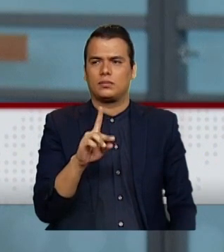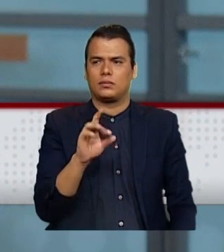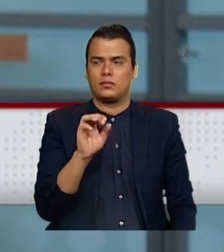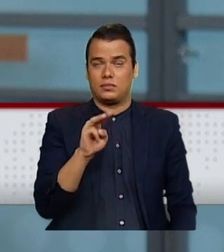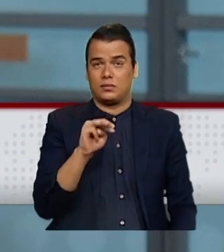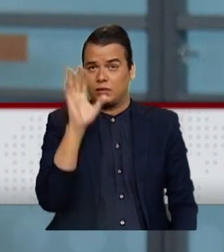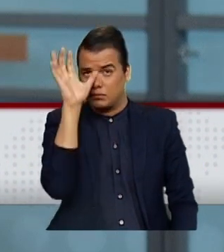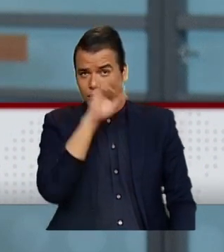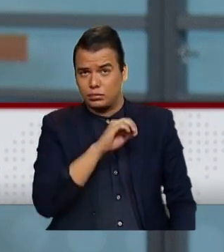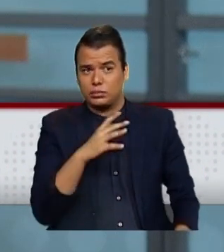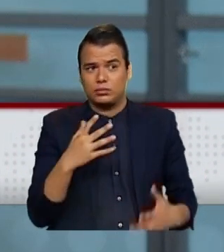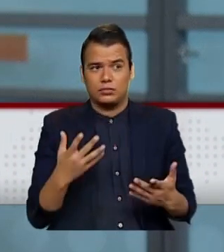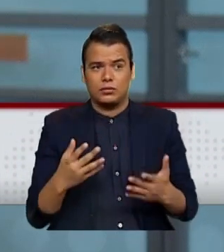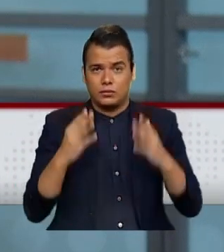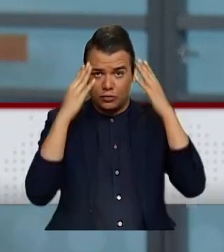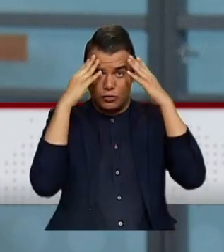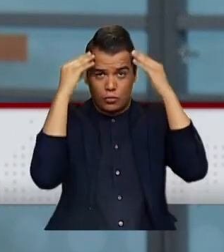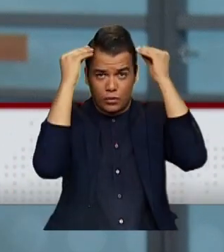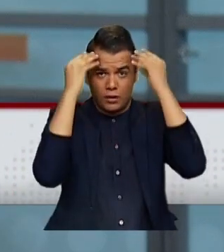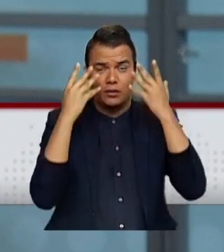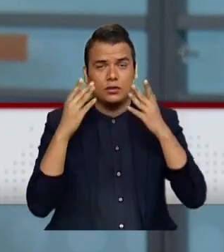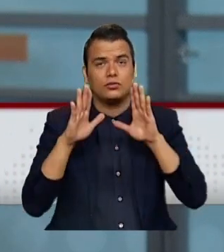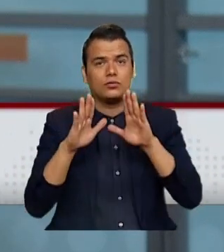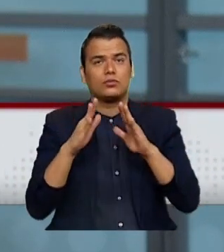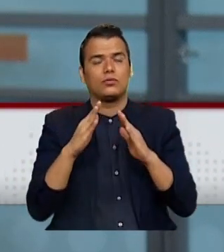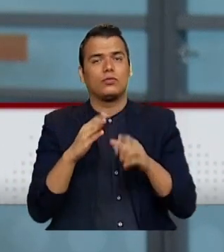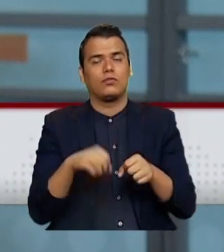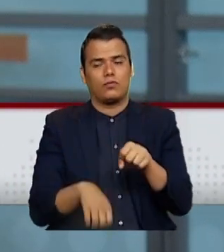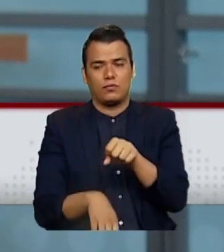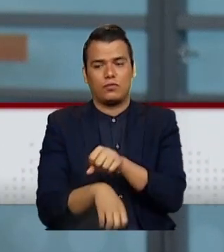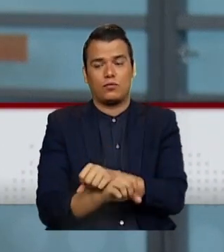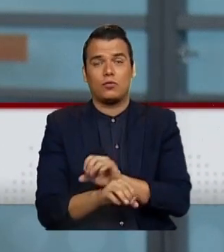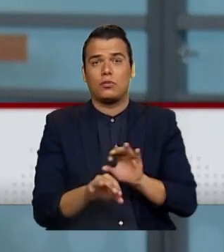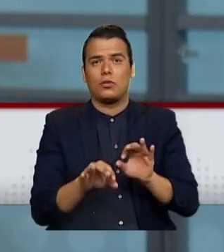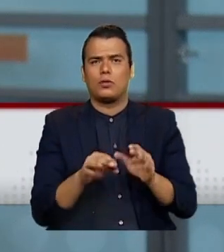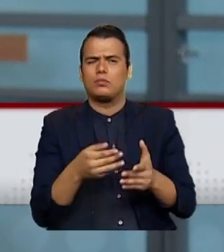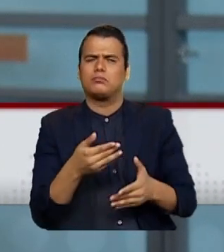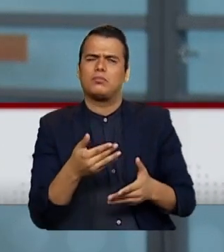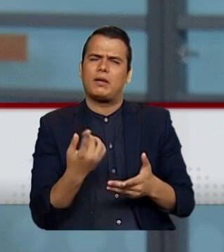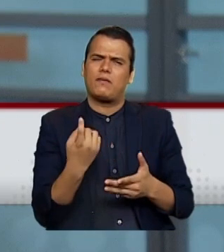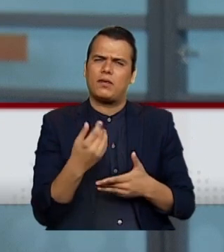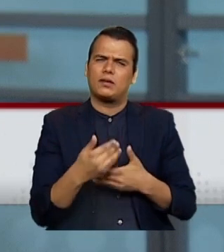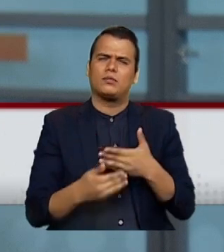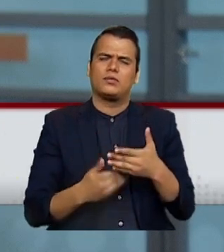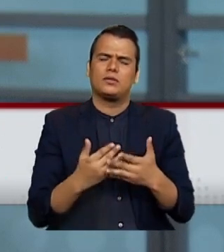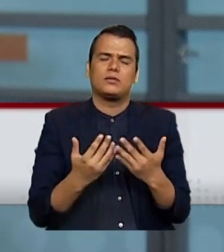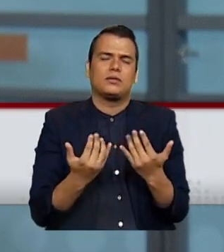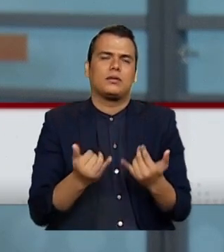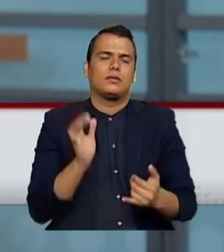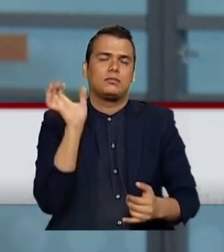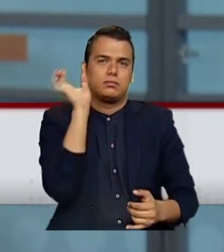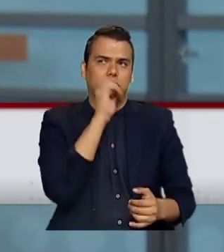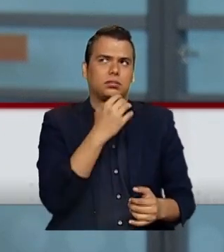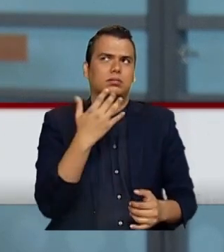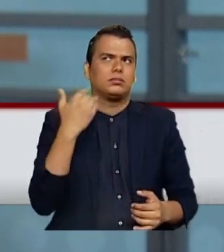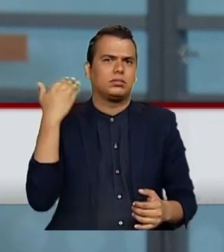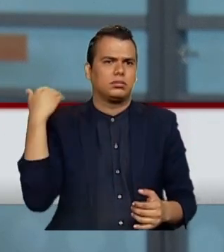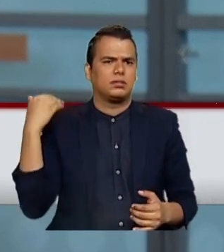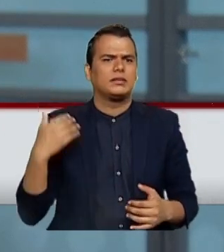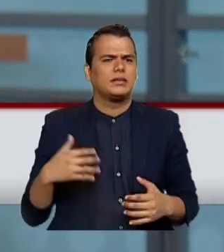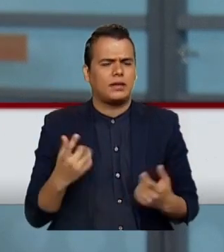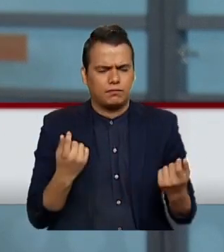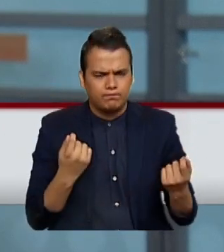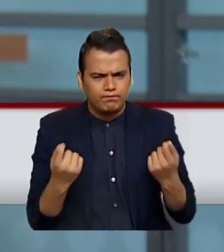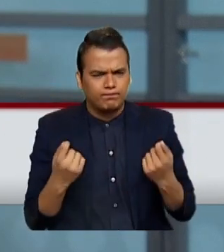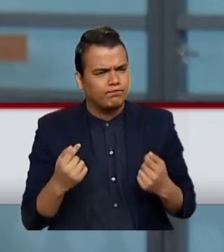ADN, ¿no? Es decir, el fútbol holandés había perdido un poquito la brújula y ahora vuelven a encontrar lo que dejaron mucho tiempo atrás. Y lo que